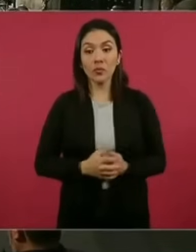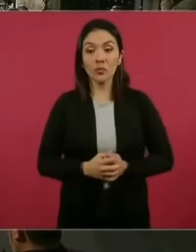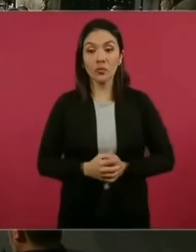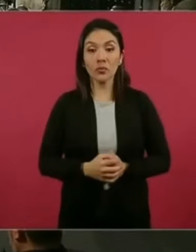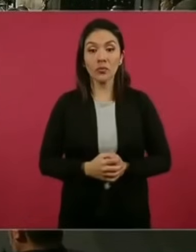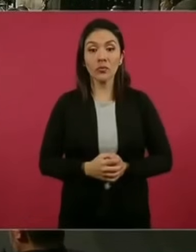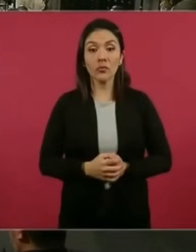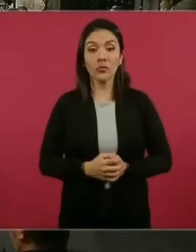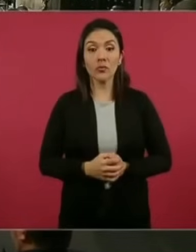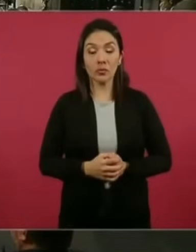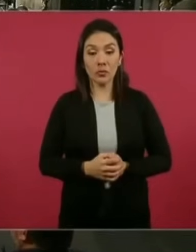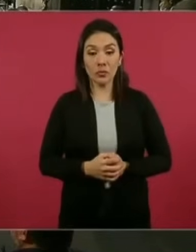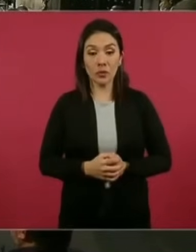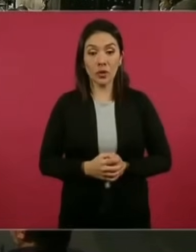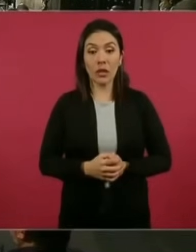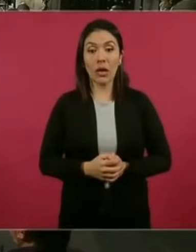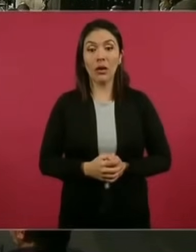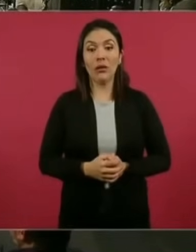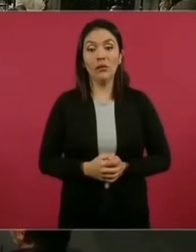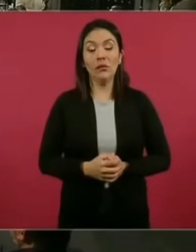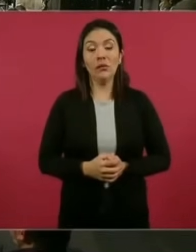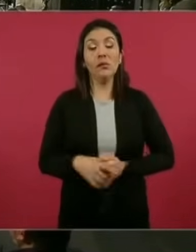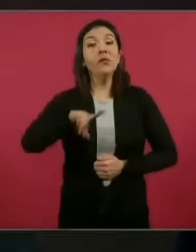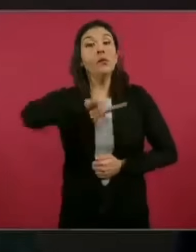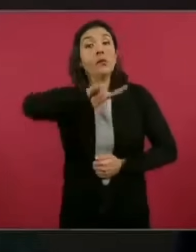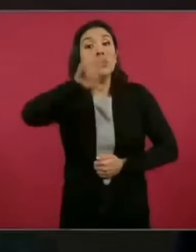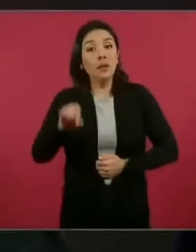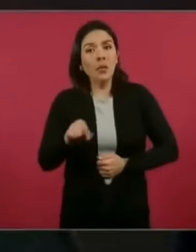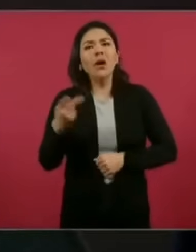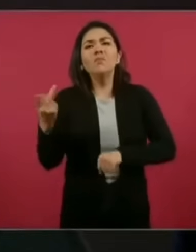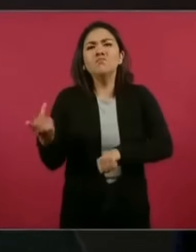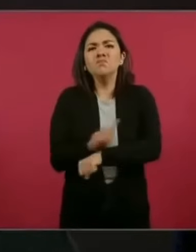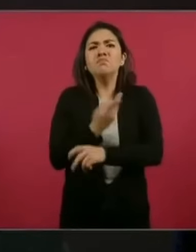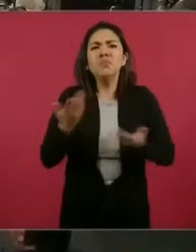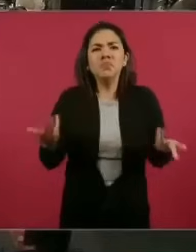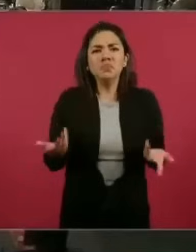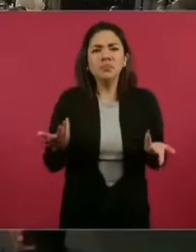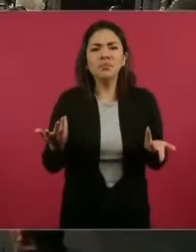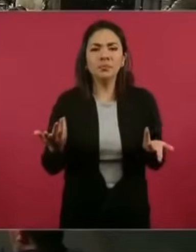Ahora, después de la mitigación, ¿qué es lo que sucedió?